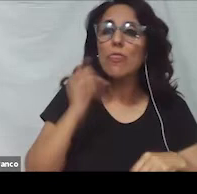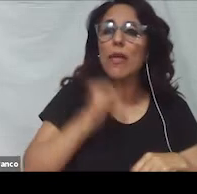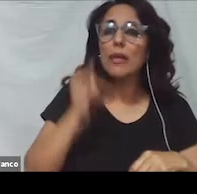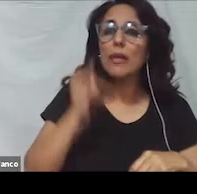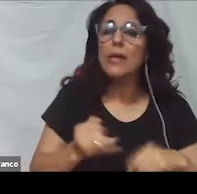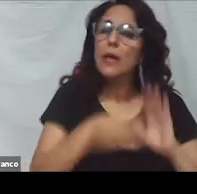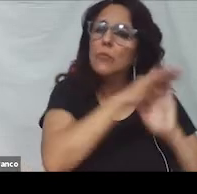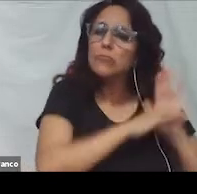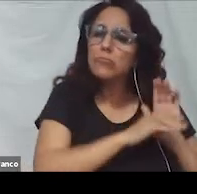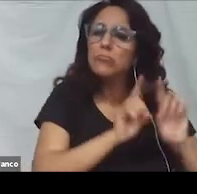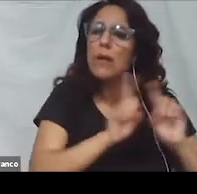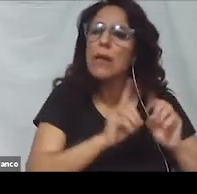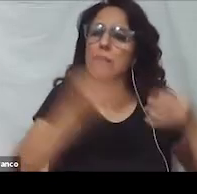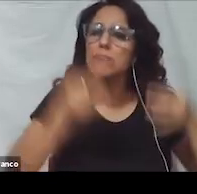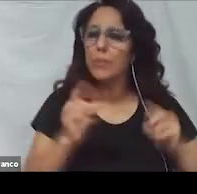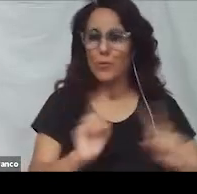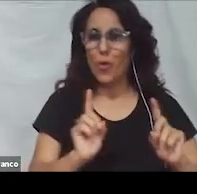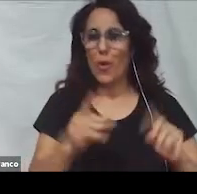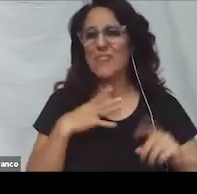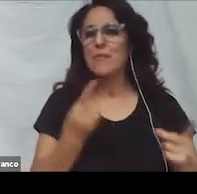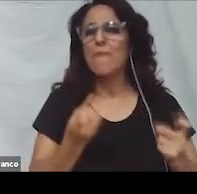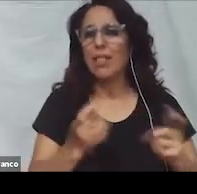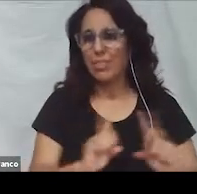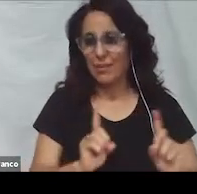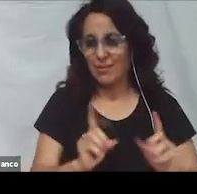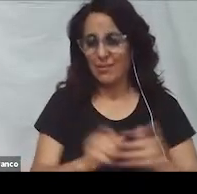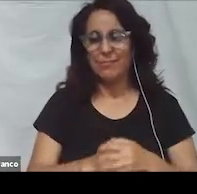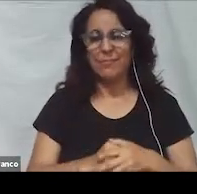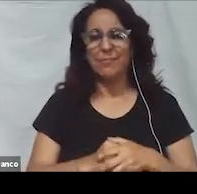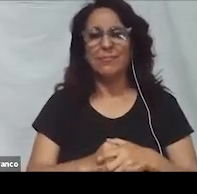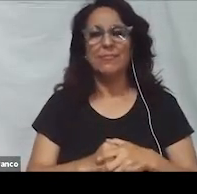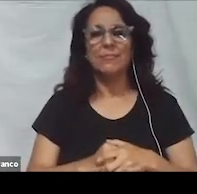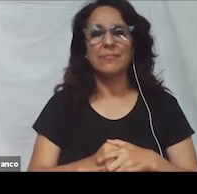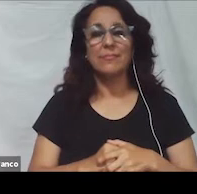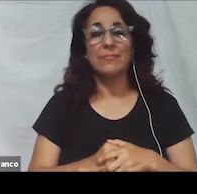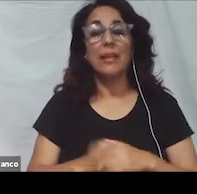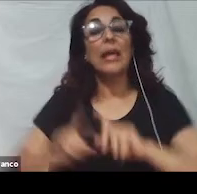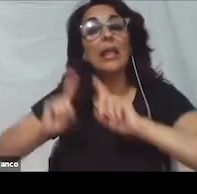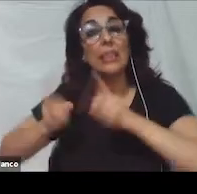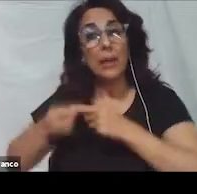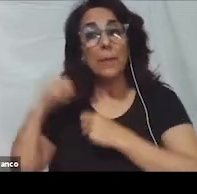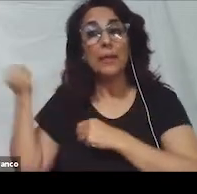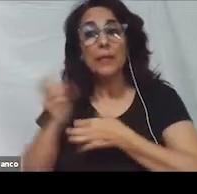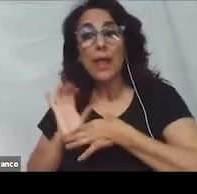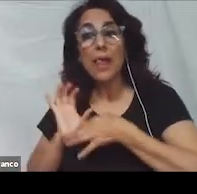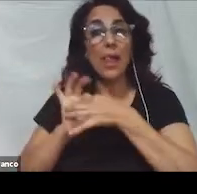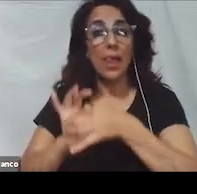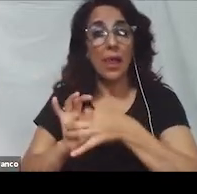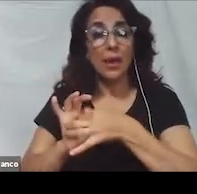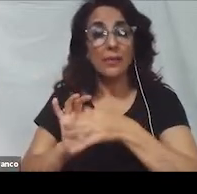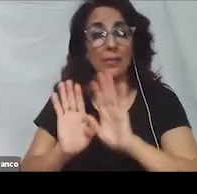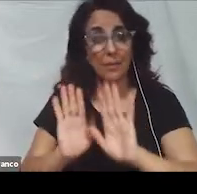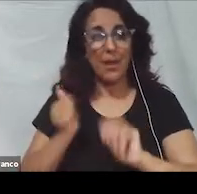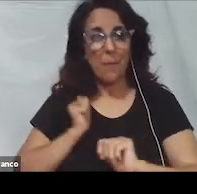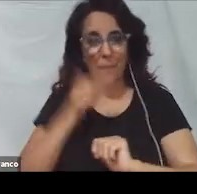detallándola literalmente, ¿bien? Bueno, también vamos a ver que son importantes los enlaces, pero